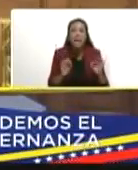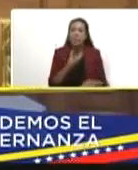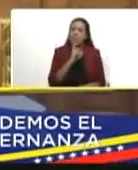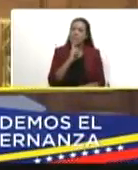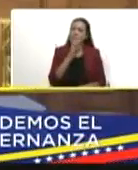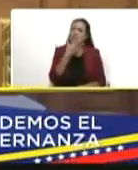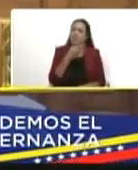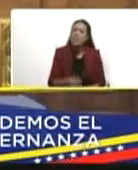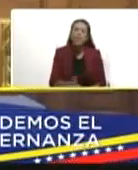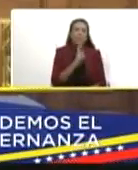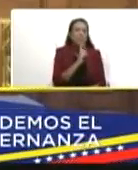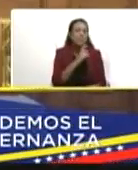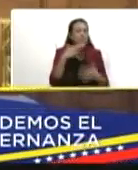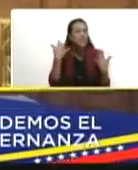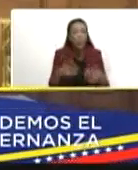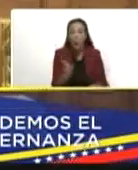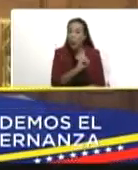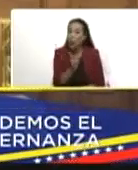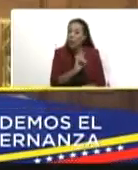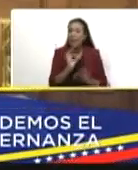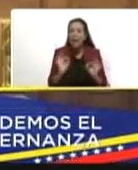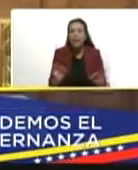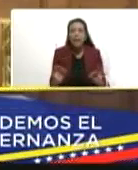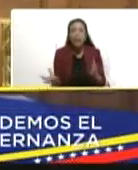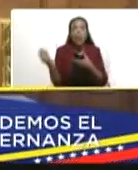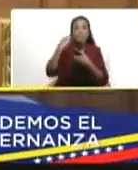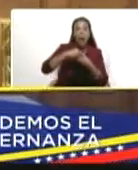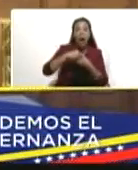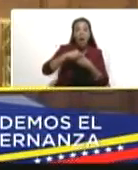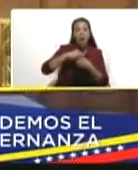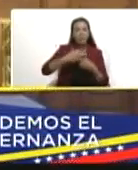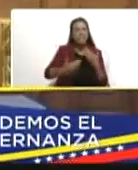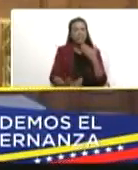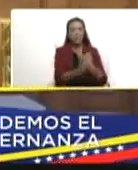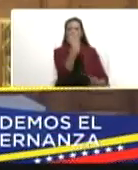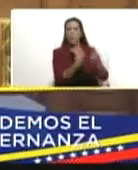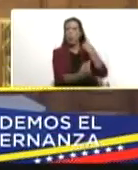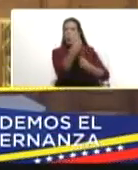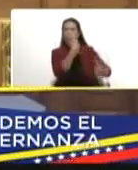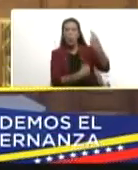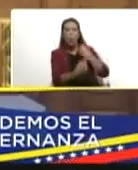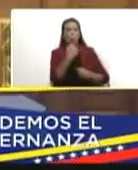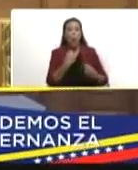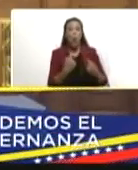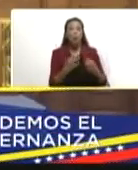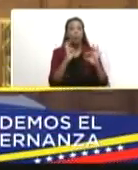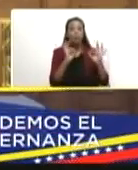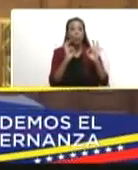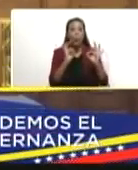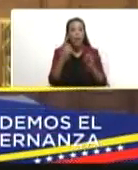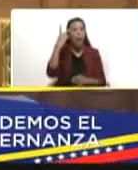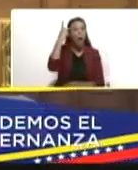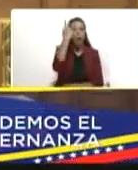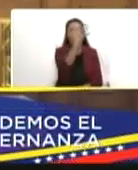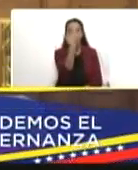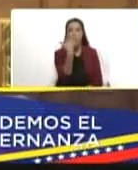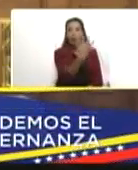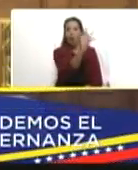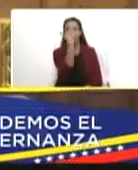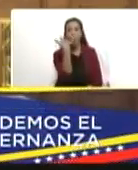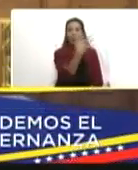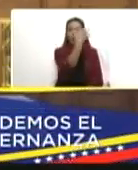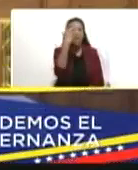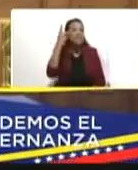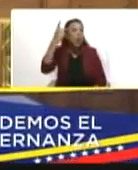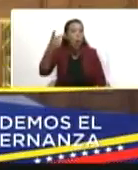dificulta la vida a nuestro pueblo se suman los misiles de sofisticadas operaciones psicológicas